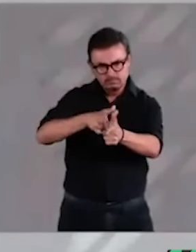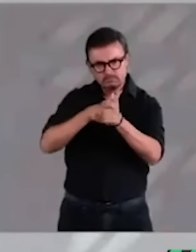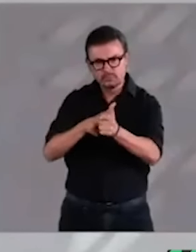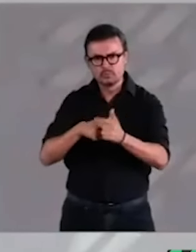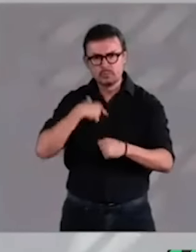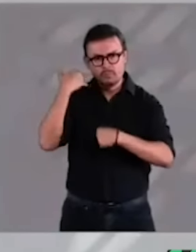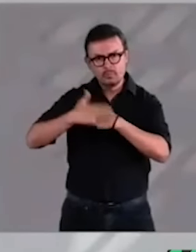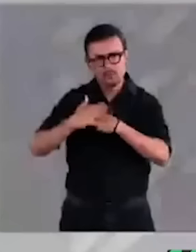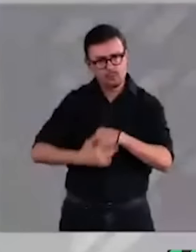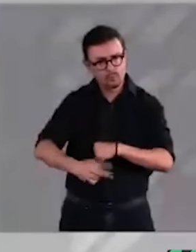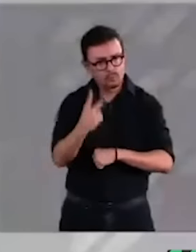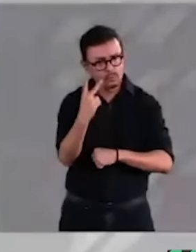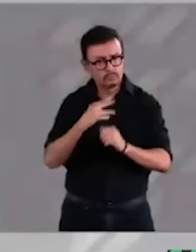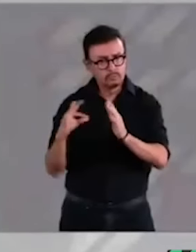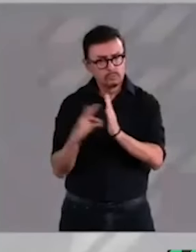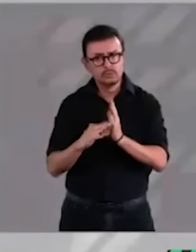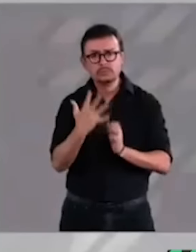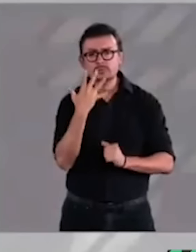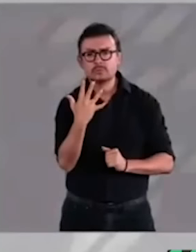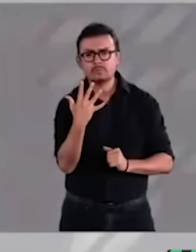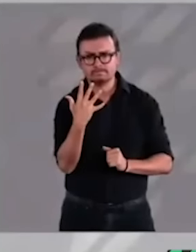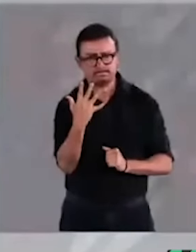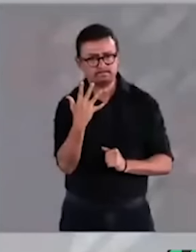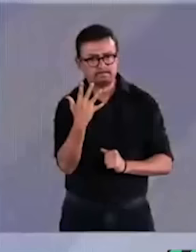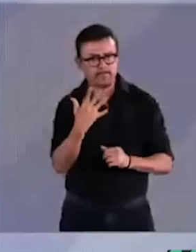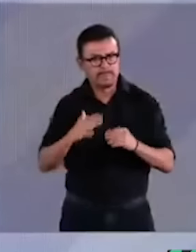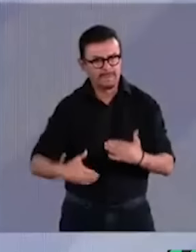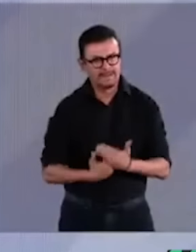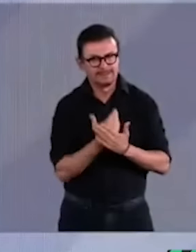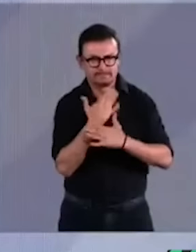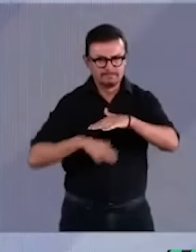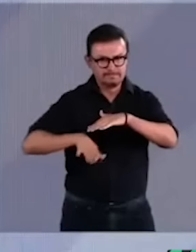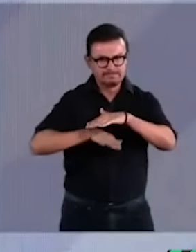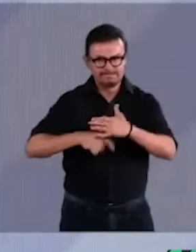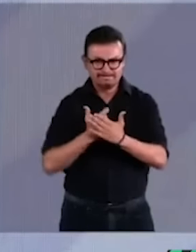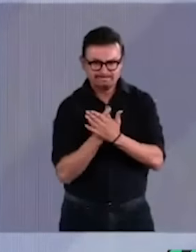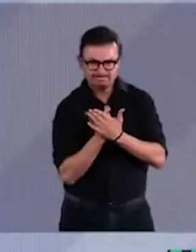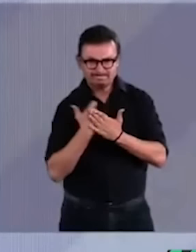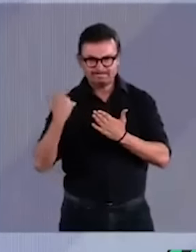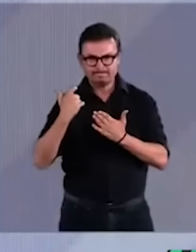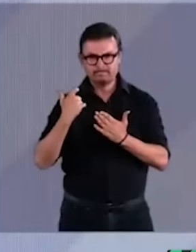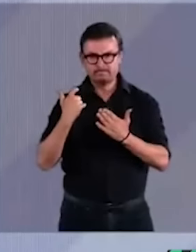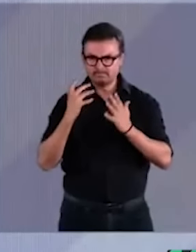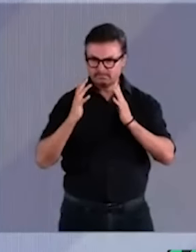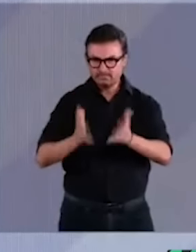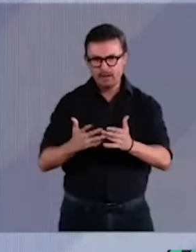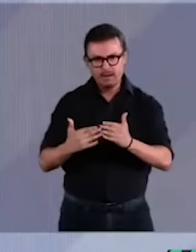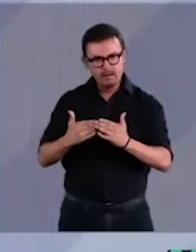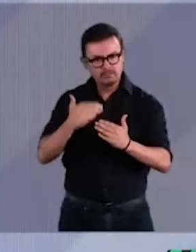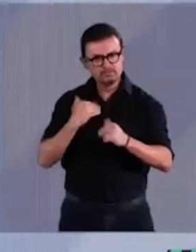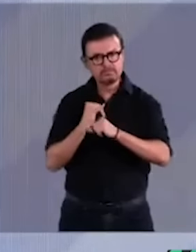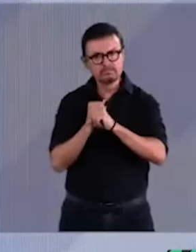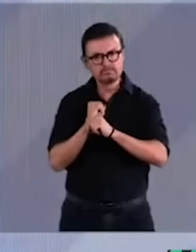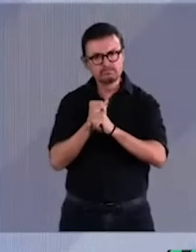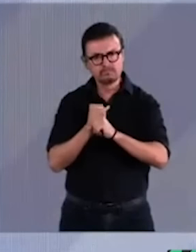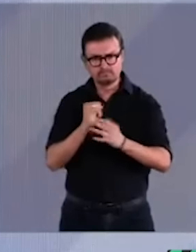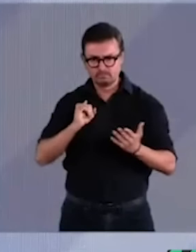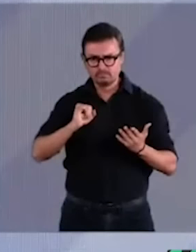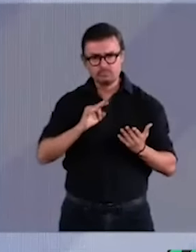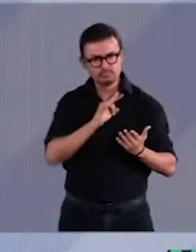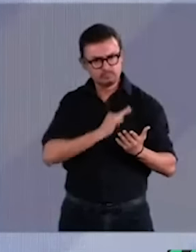a 2.5 canastas básicas que ya lo hemos elaborado con distintos expertos y es factible. Y vamos a llevar